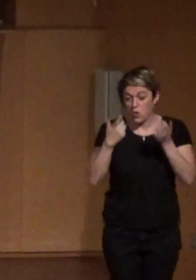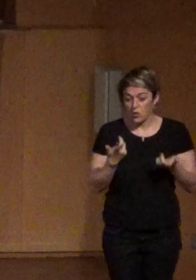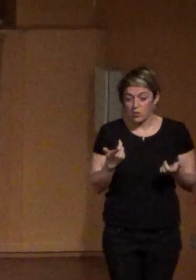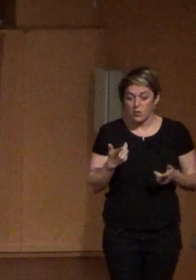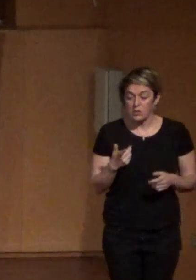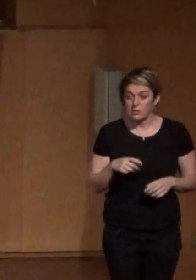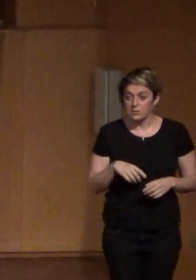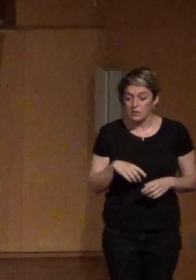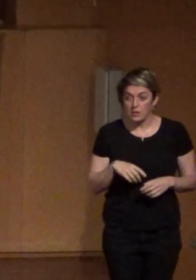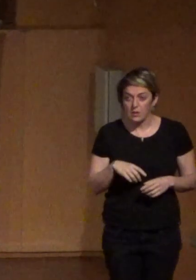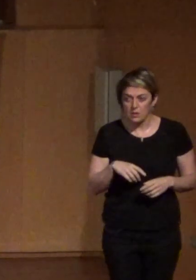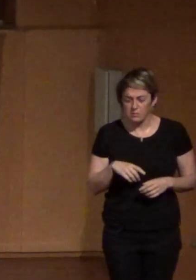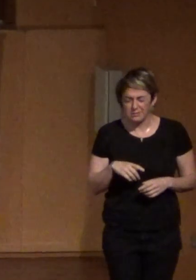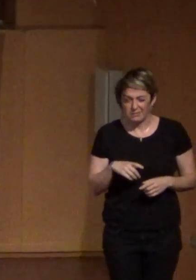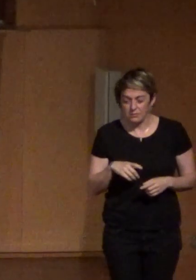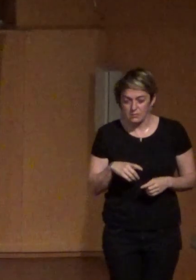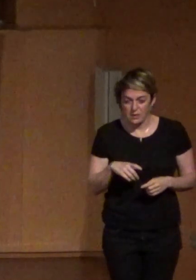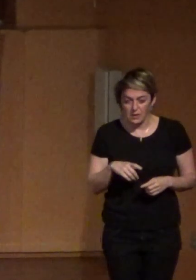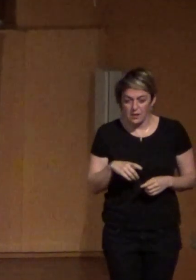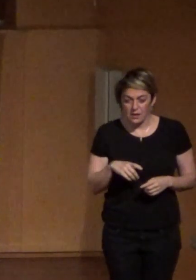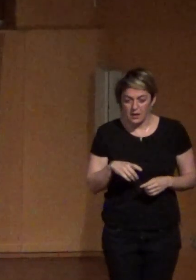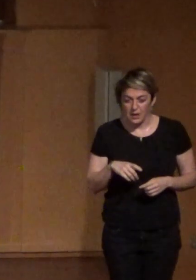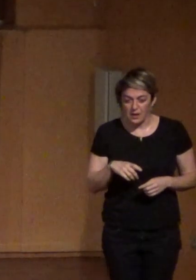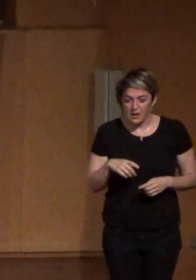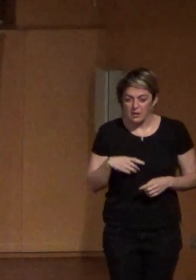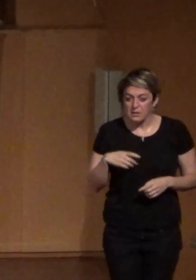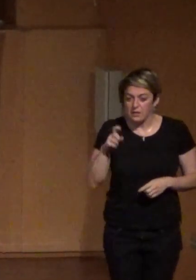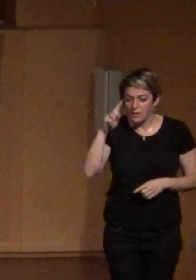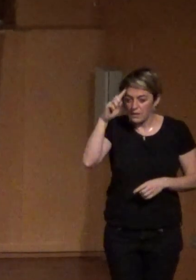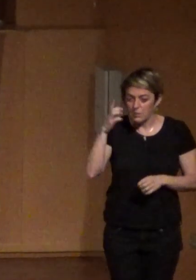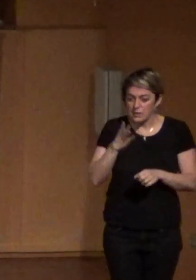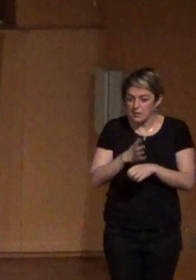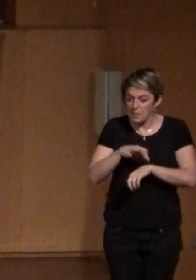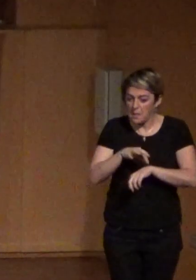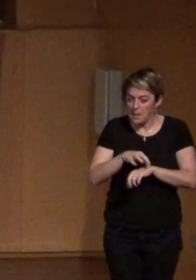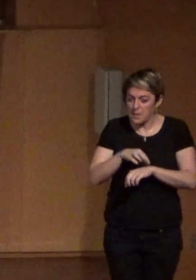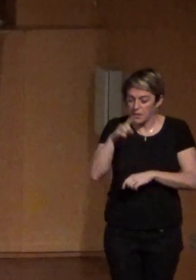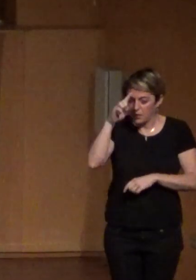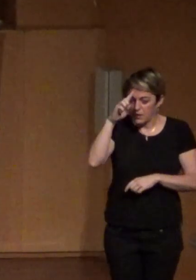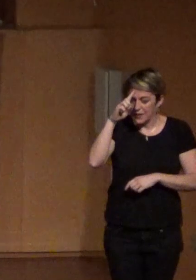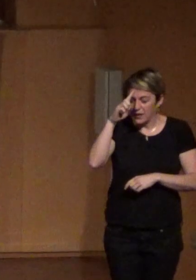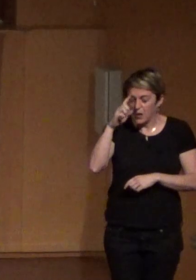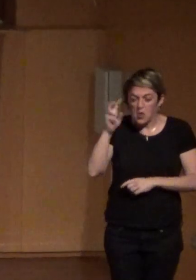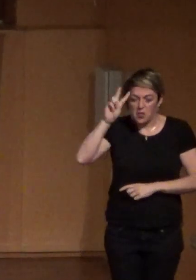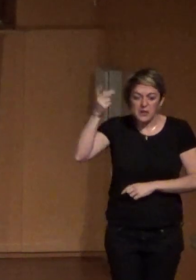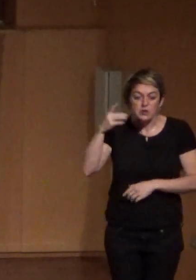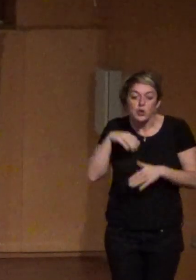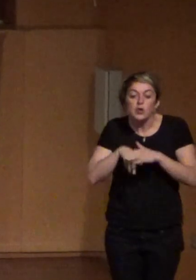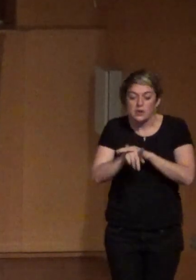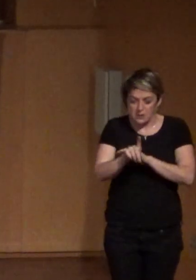el DSM-4, que es una clasificación psiquiátrica, reconoce que es un trastorno del neurodesarrollo, en el